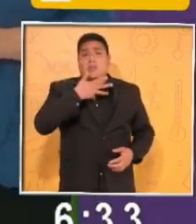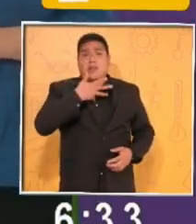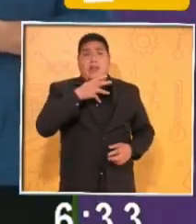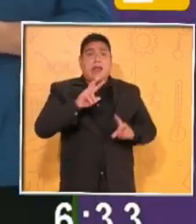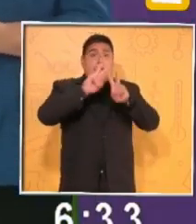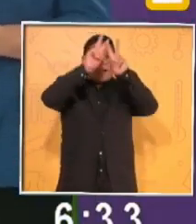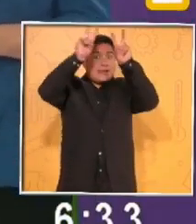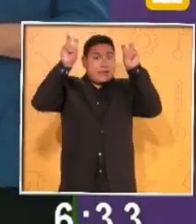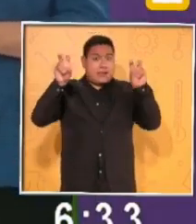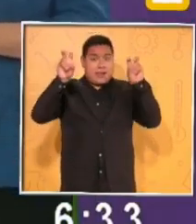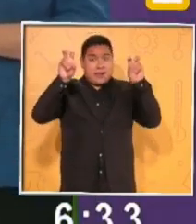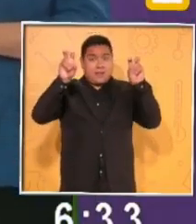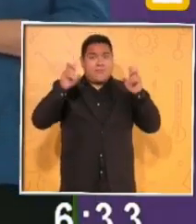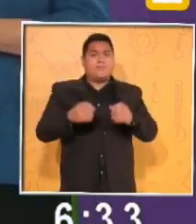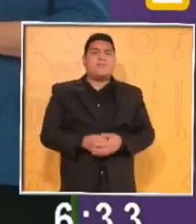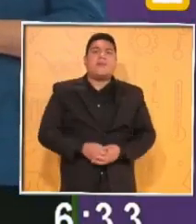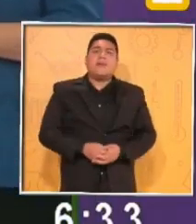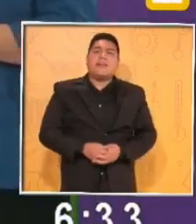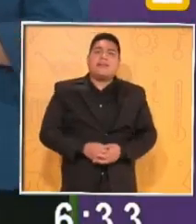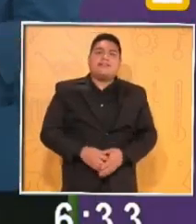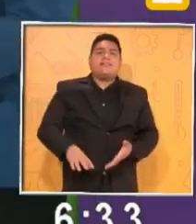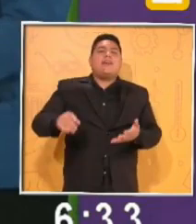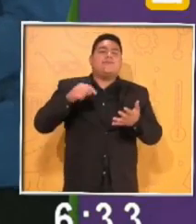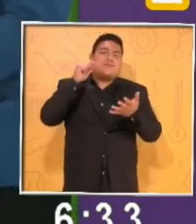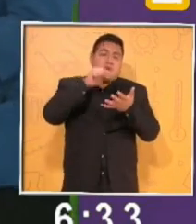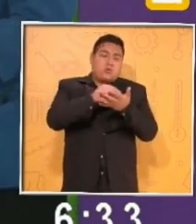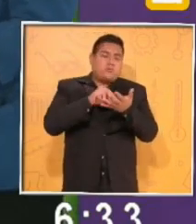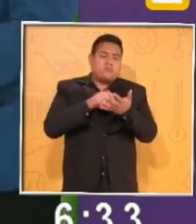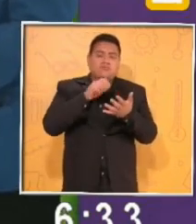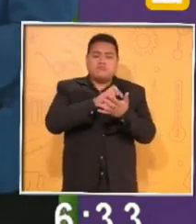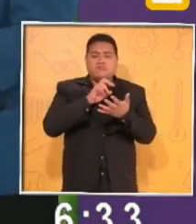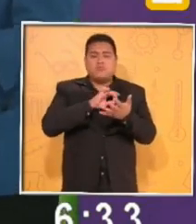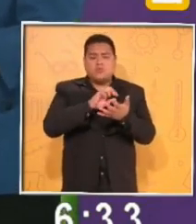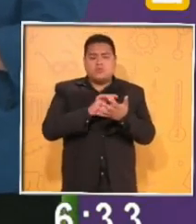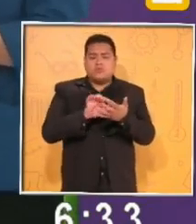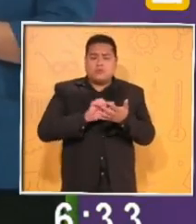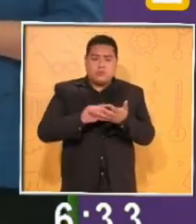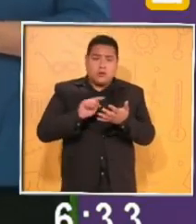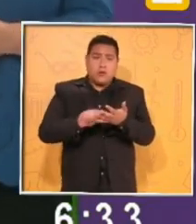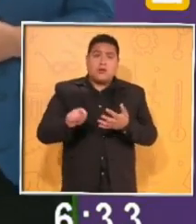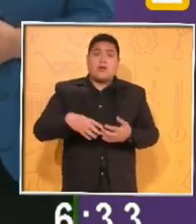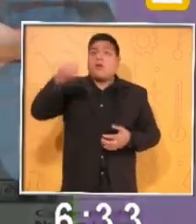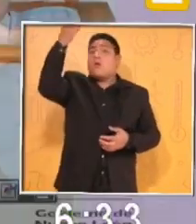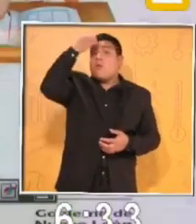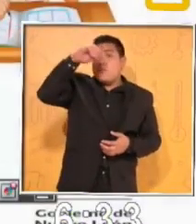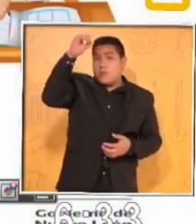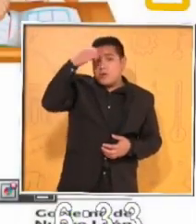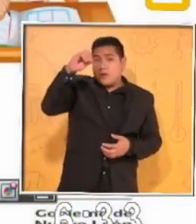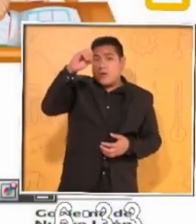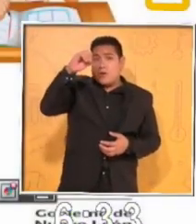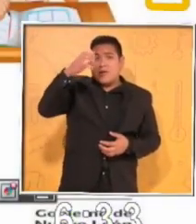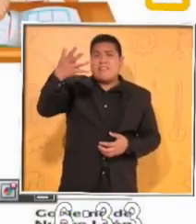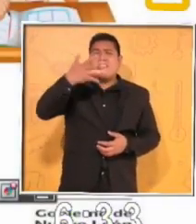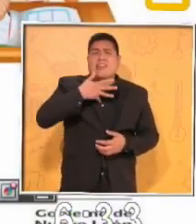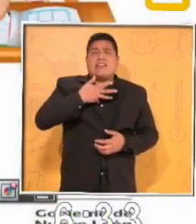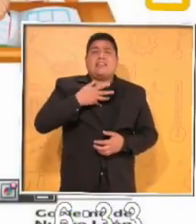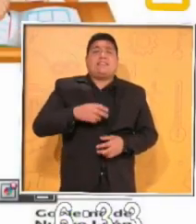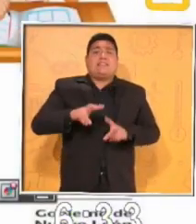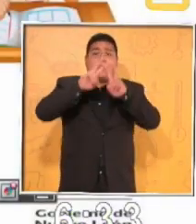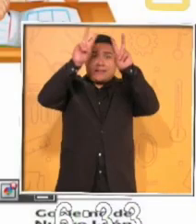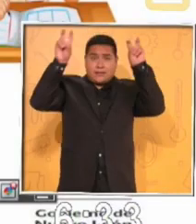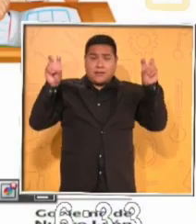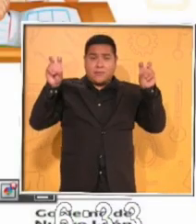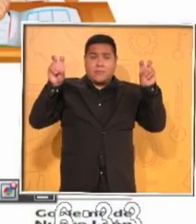tema, que obviamente es los celulares, la opinión que tienes acerca de ese tema, y por